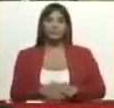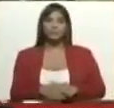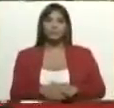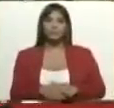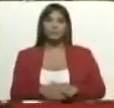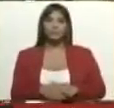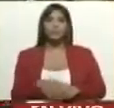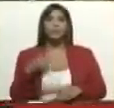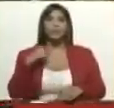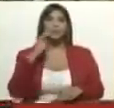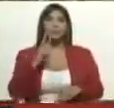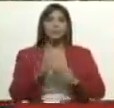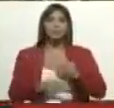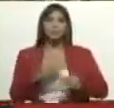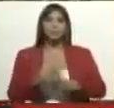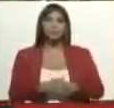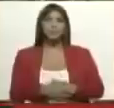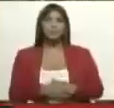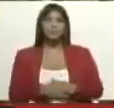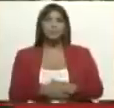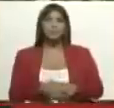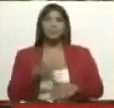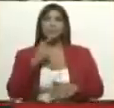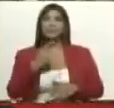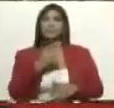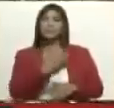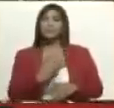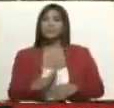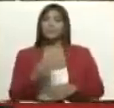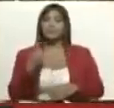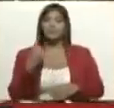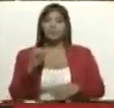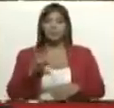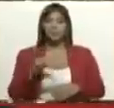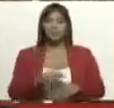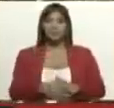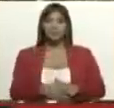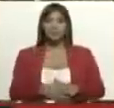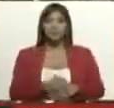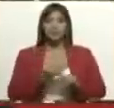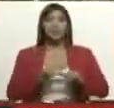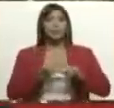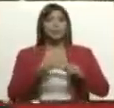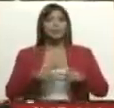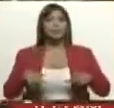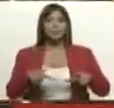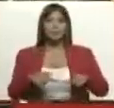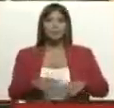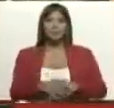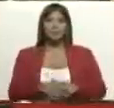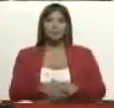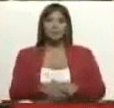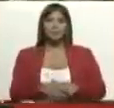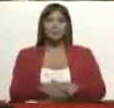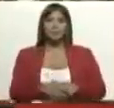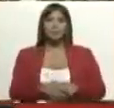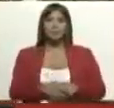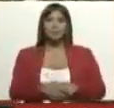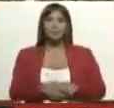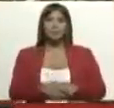que hemos hecho. Decía nuestro comandante en jefe ayer aquí, en esta misma tribuna,